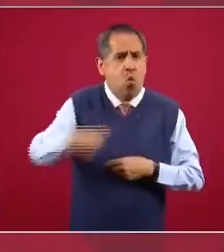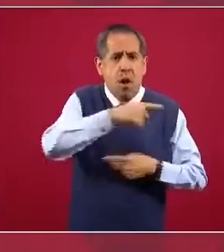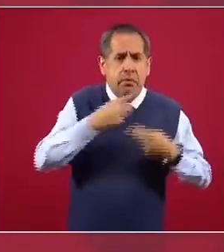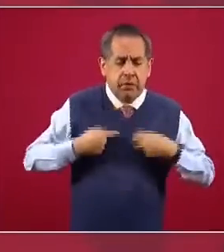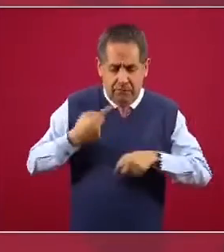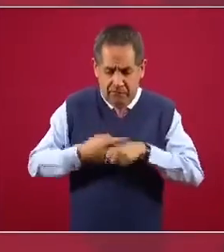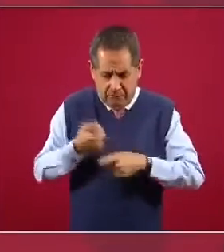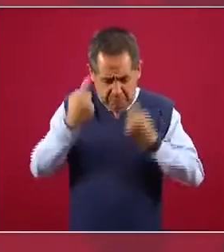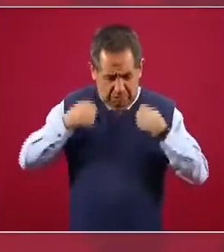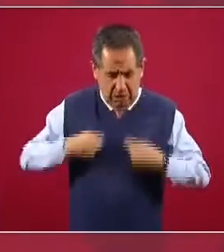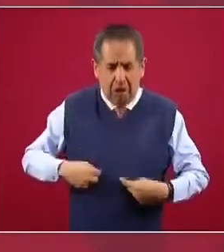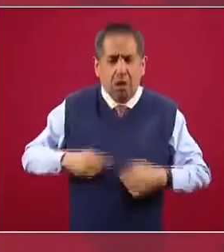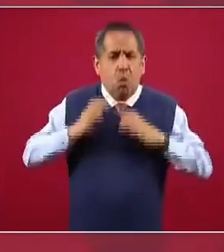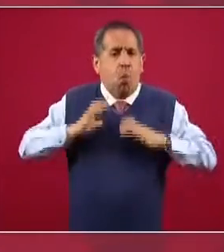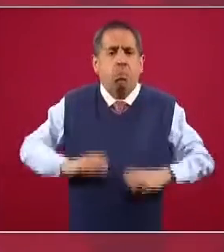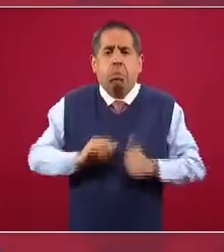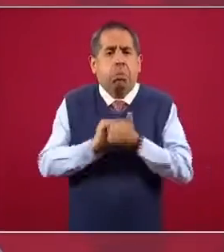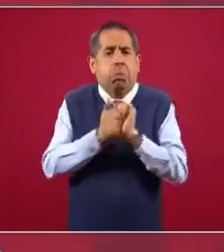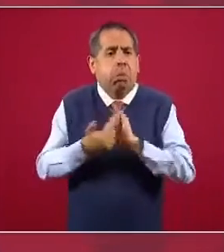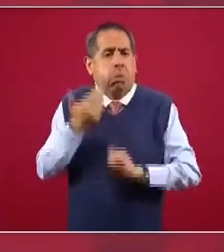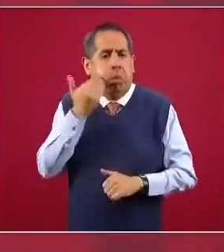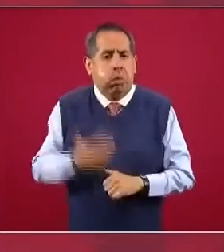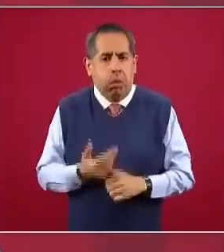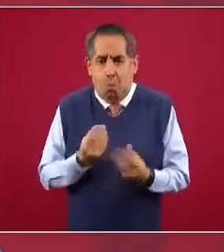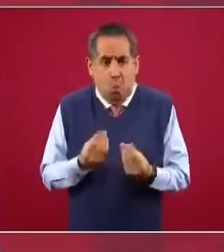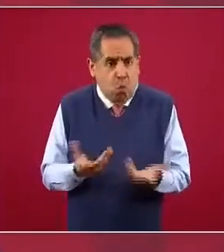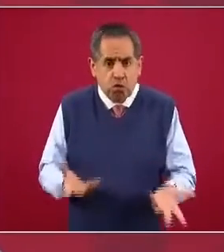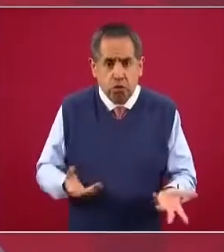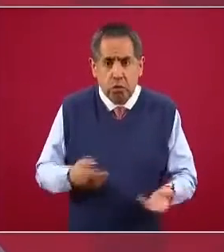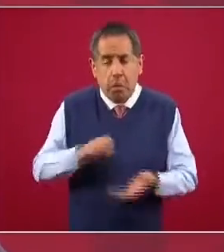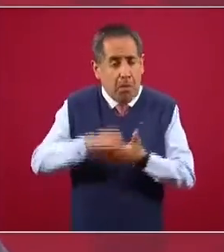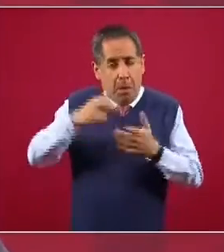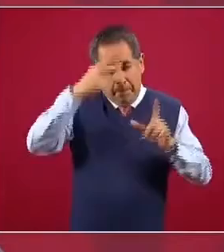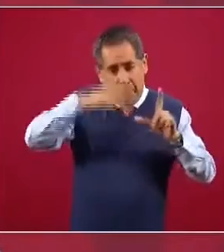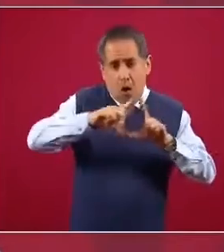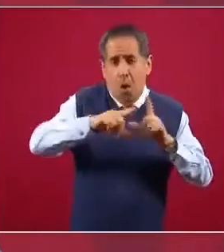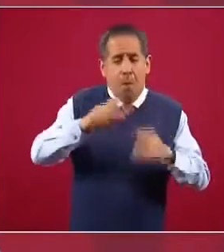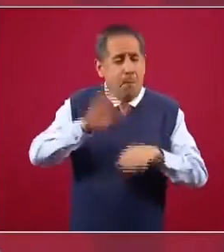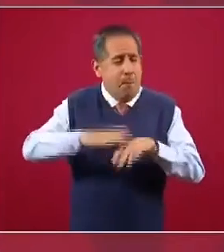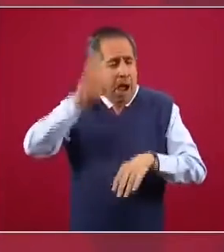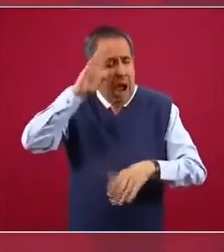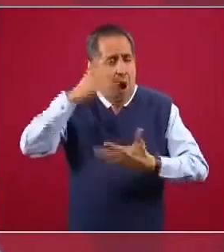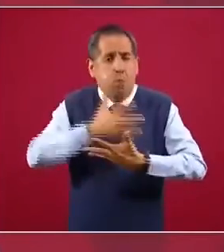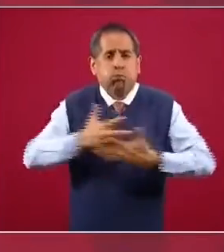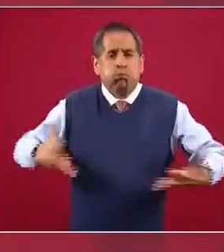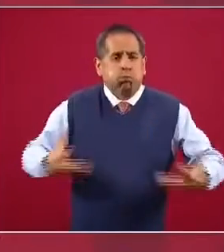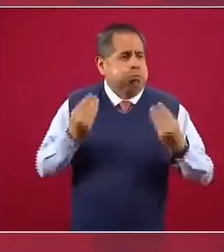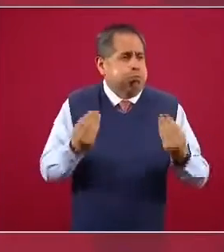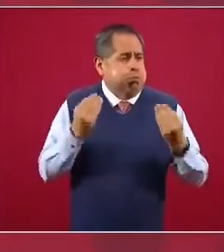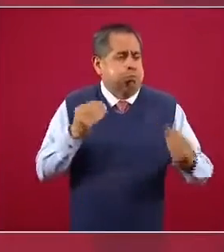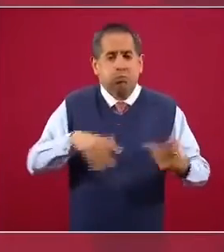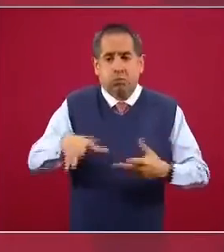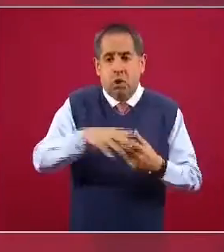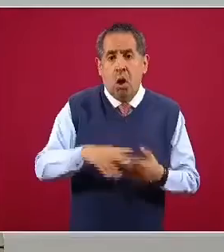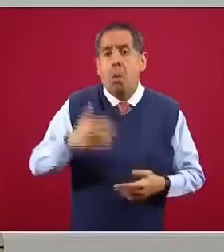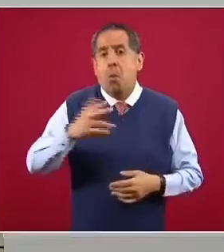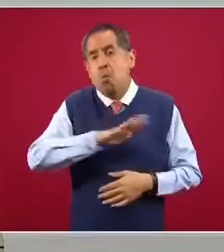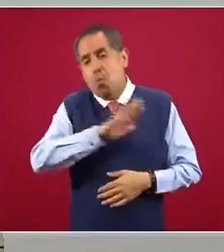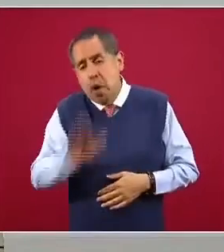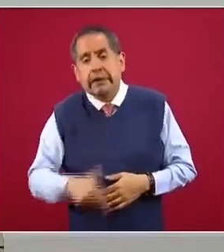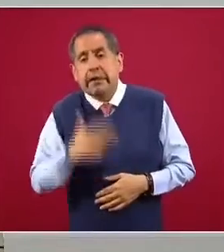¿no? Somos de los países con la mayor prevalencia de obesidad, somos de los países con las mayores prevalencias y mortalidades por